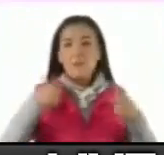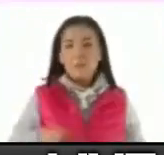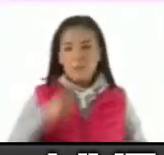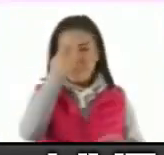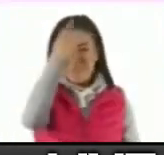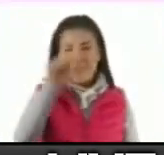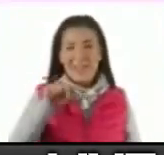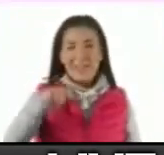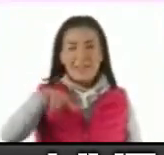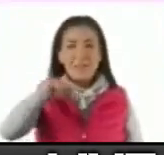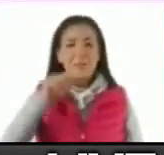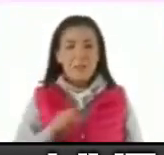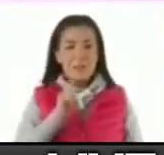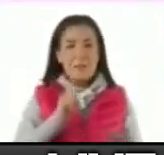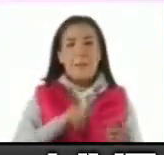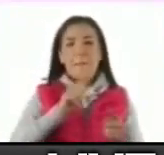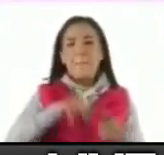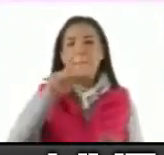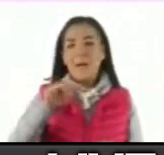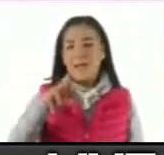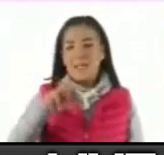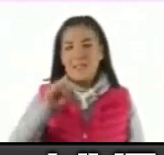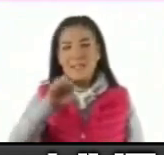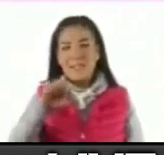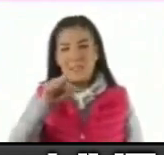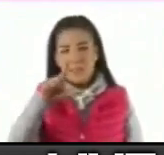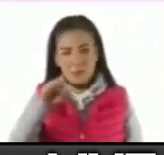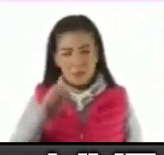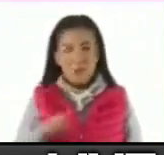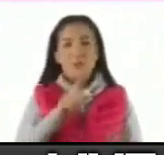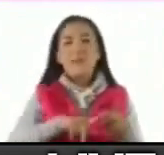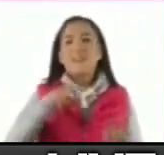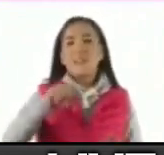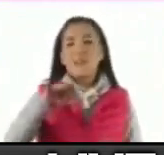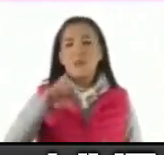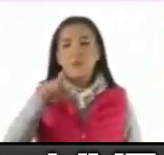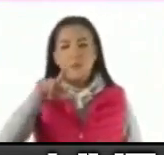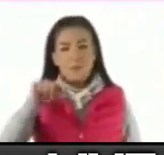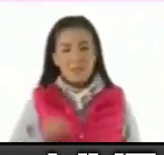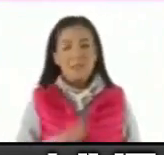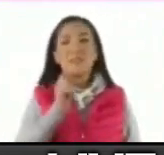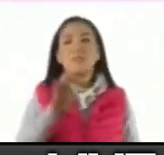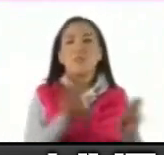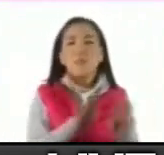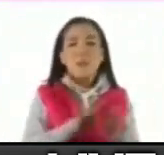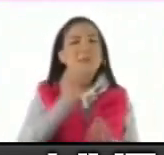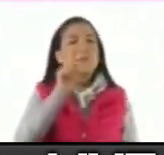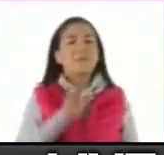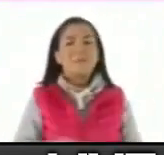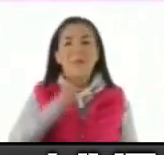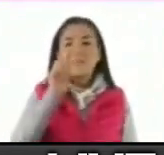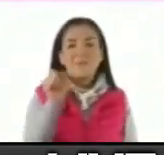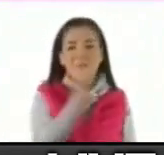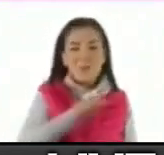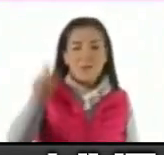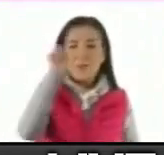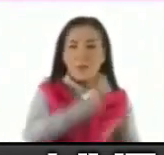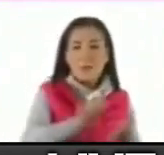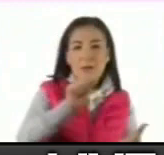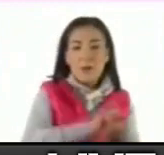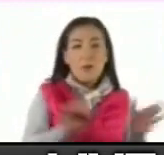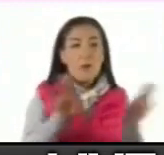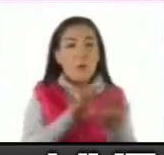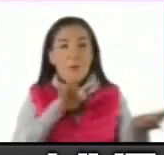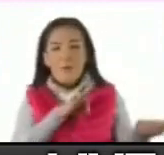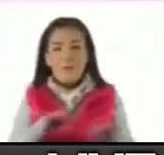son Paracelso y Nicolás Flamel. Sí, ese personaje de la saga de la famosa escritora británica no es tan